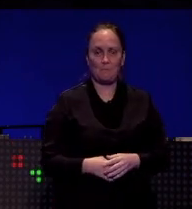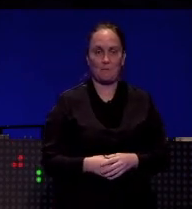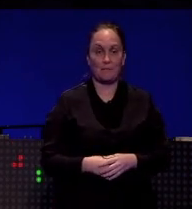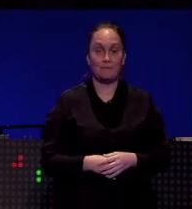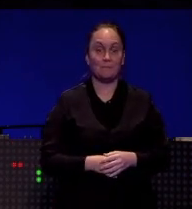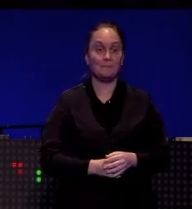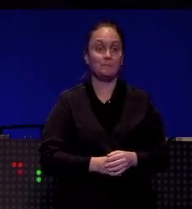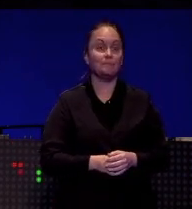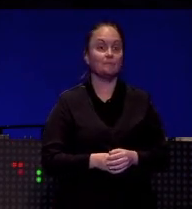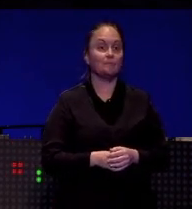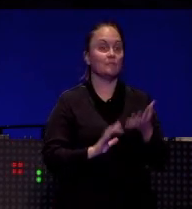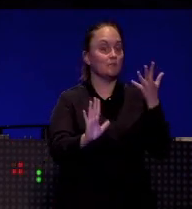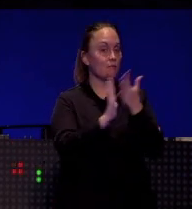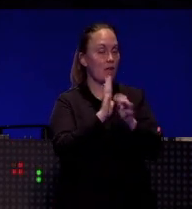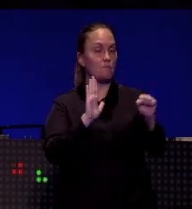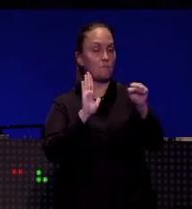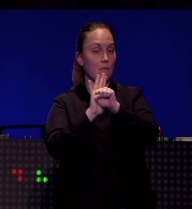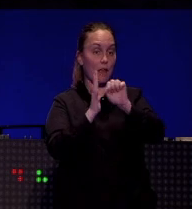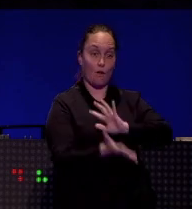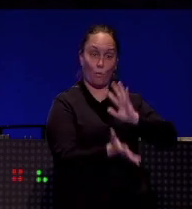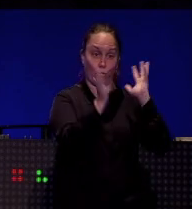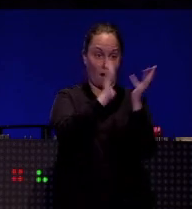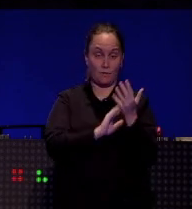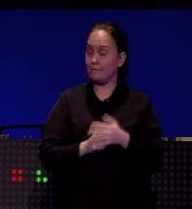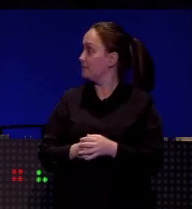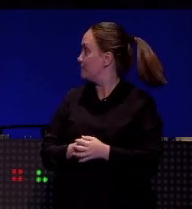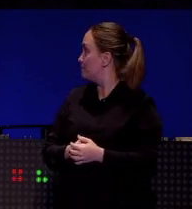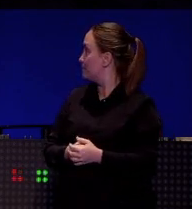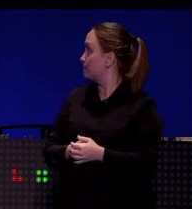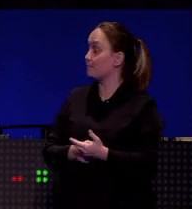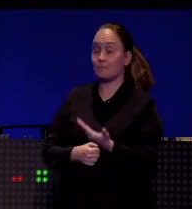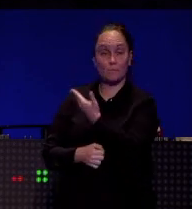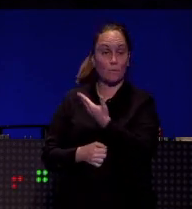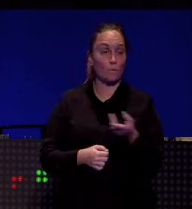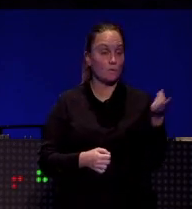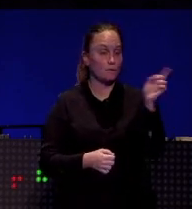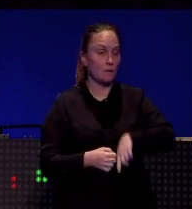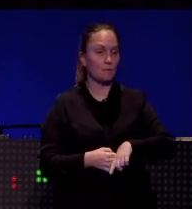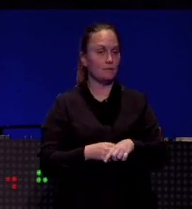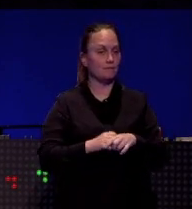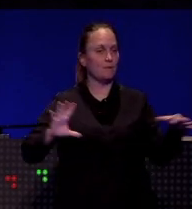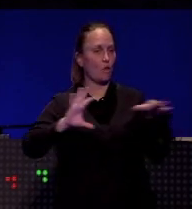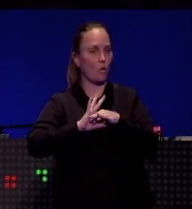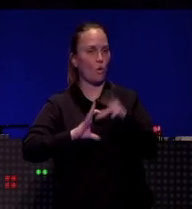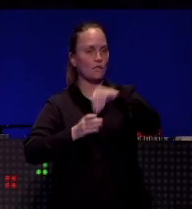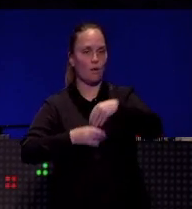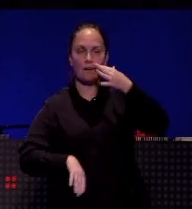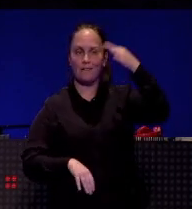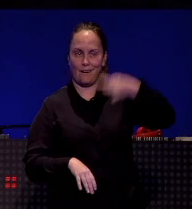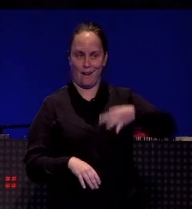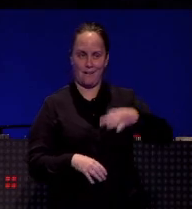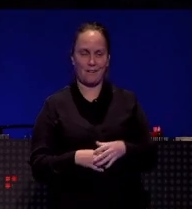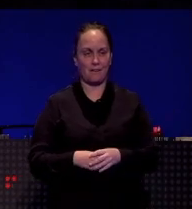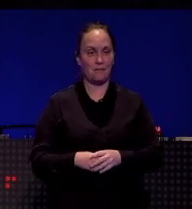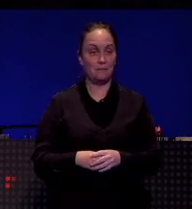a ver evolucionar con tu marca esto tiene mucho que ver también con lo del contenido real el contenido auténtico